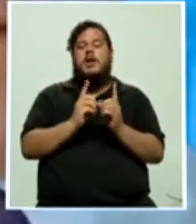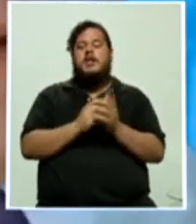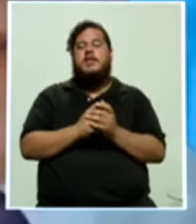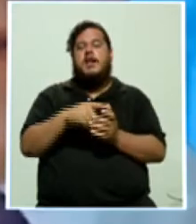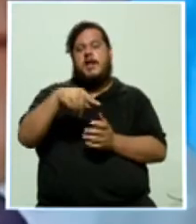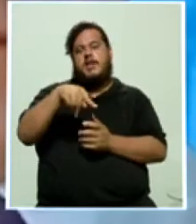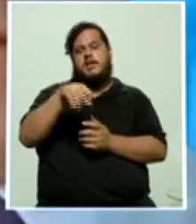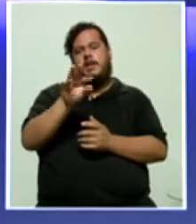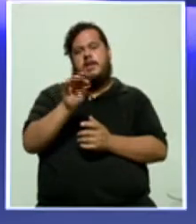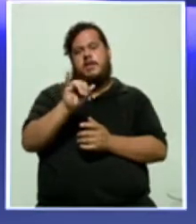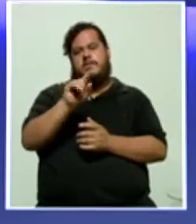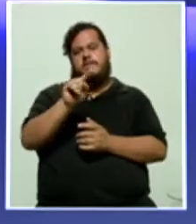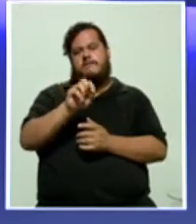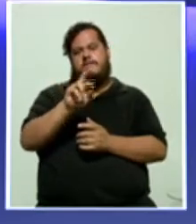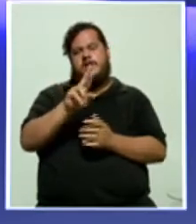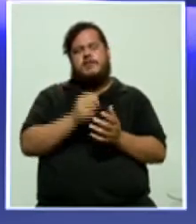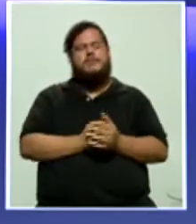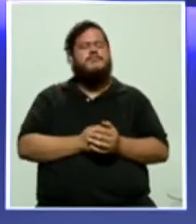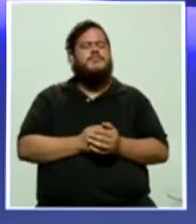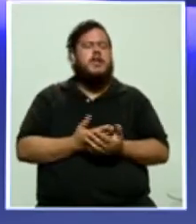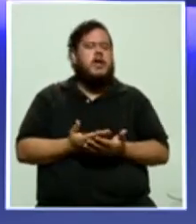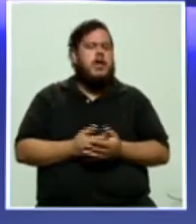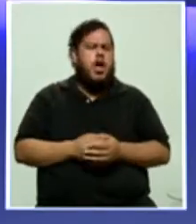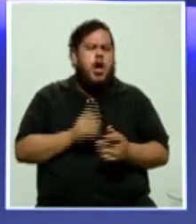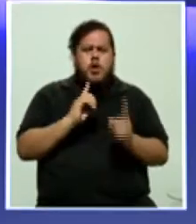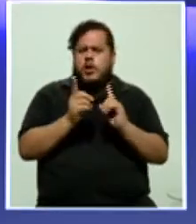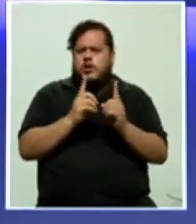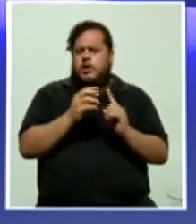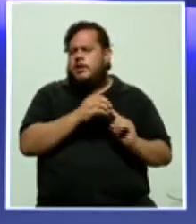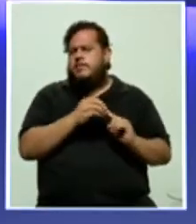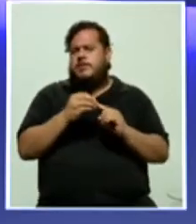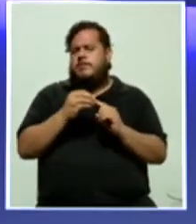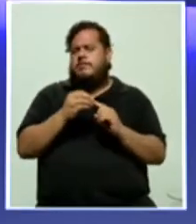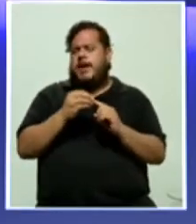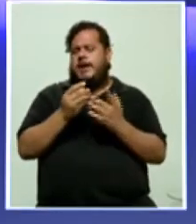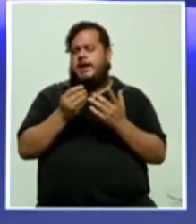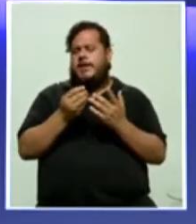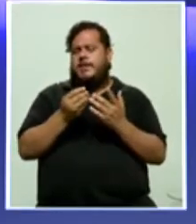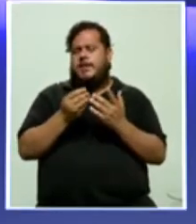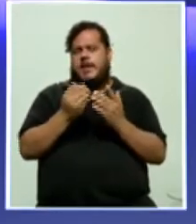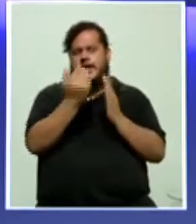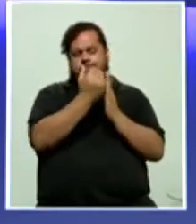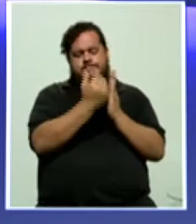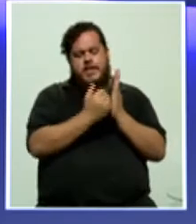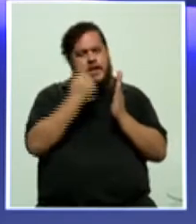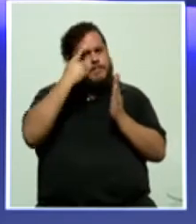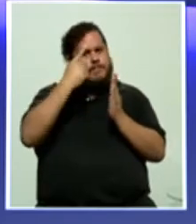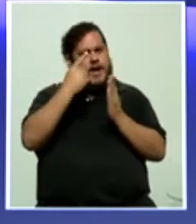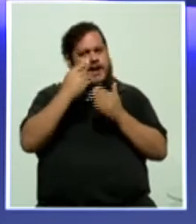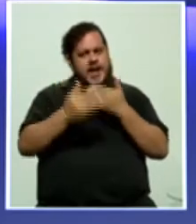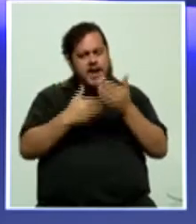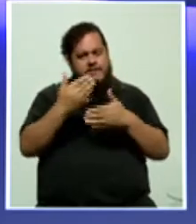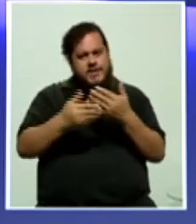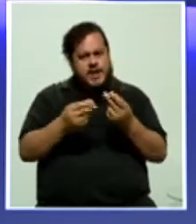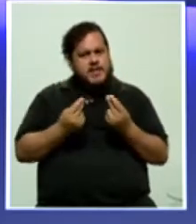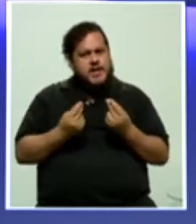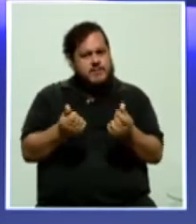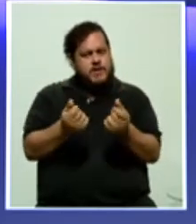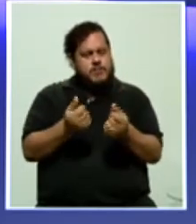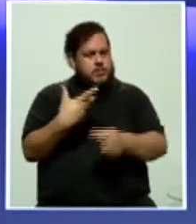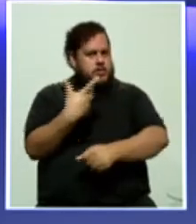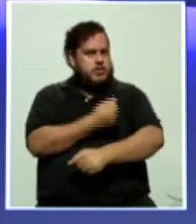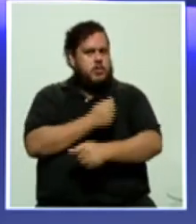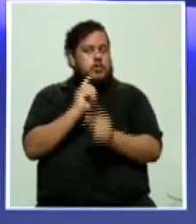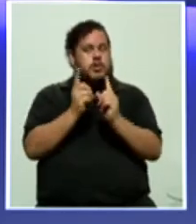de Pfizer. Jorge, ¿cuáles son las principales claves para avanzar tan rápido en la vacunación? ¿Cuáles son las que